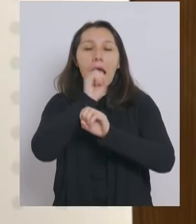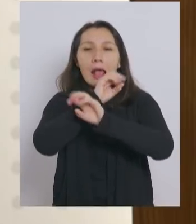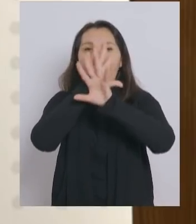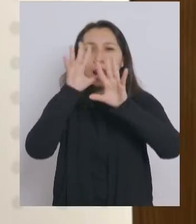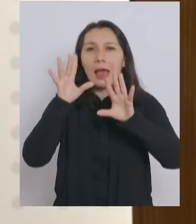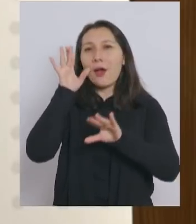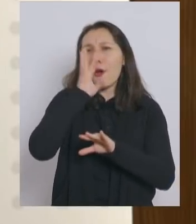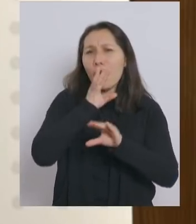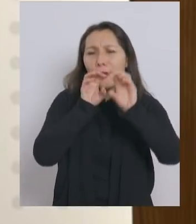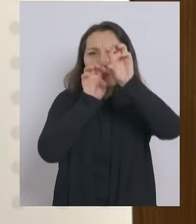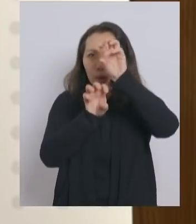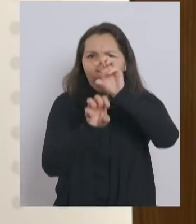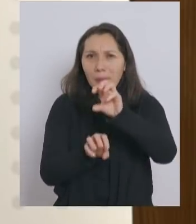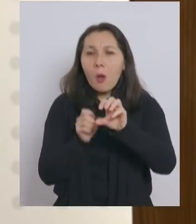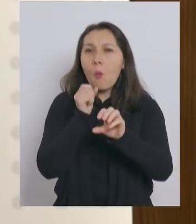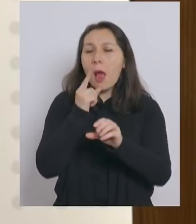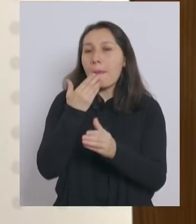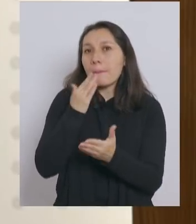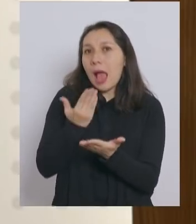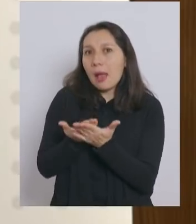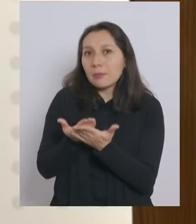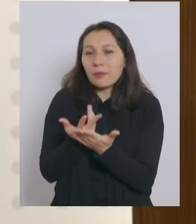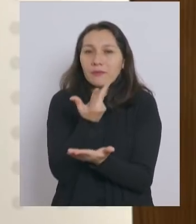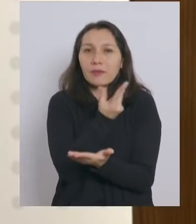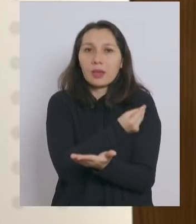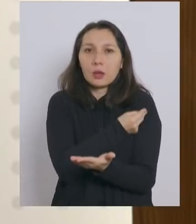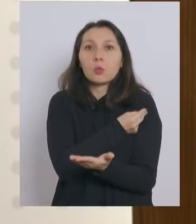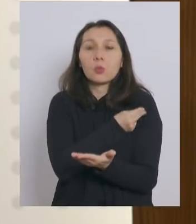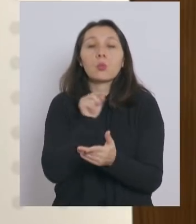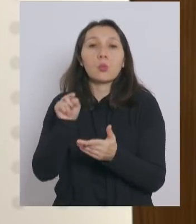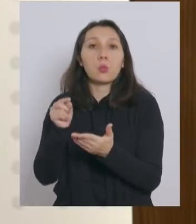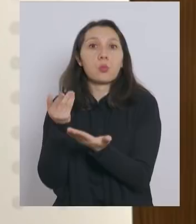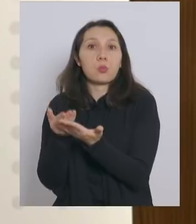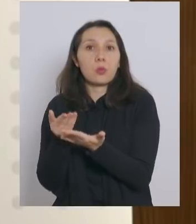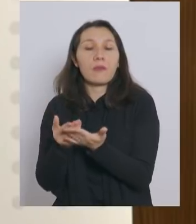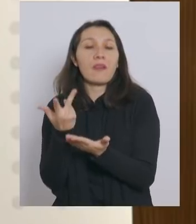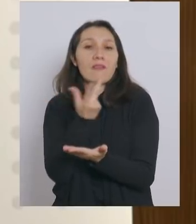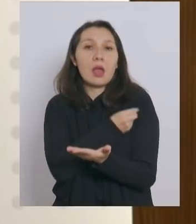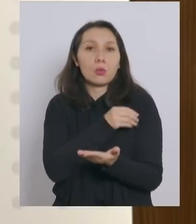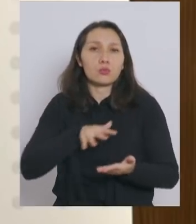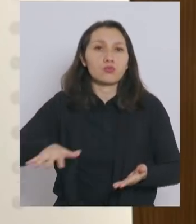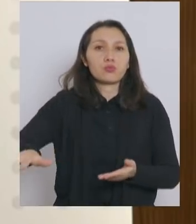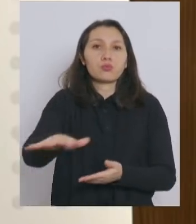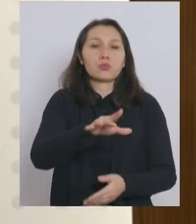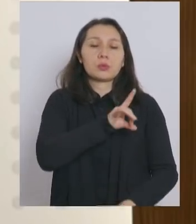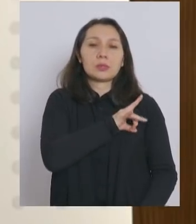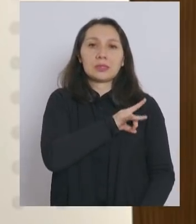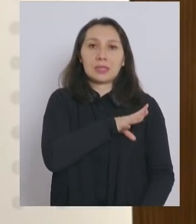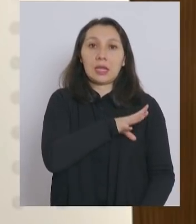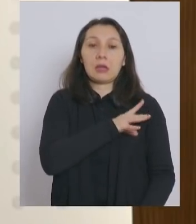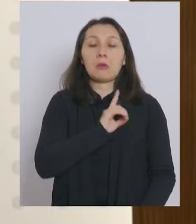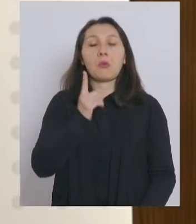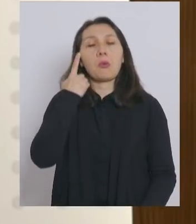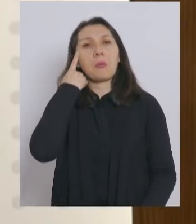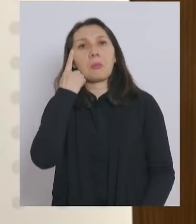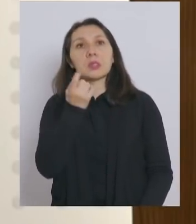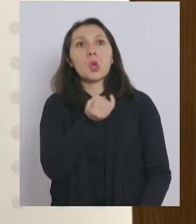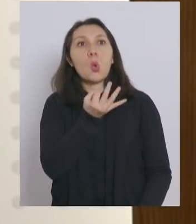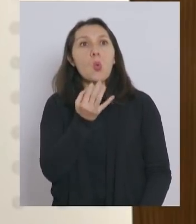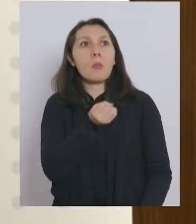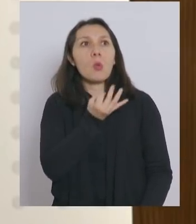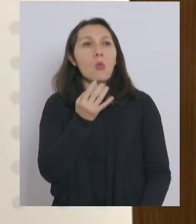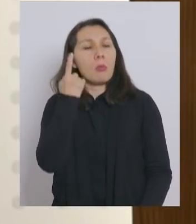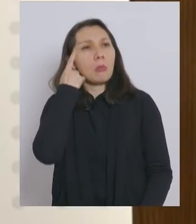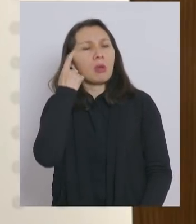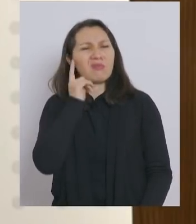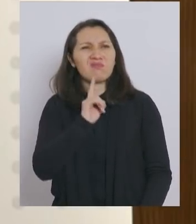entender la ventaja de las vacunas y la ventaja de estar vacunando a la población chilena. Y no quedarse solo con los números, porque de